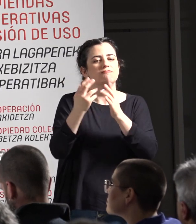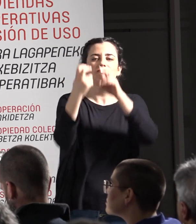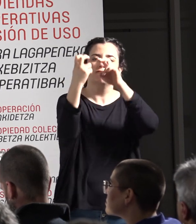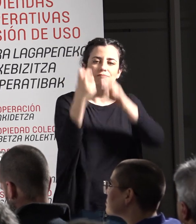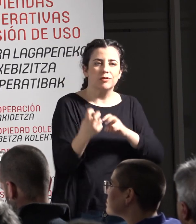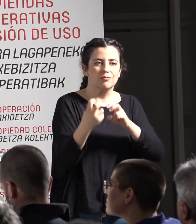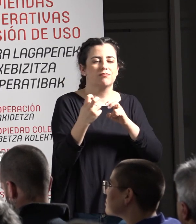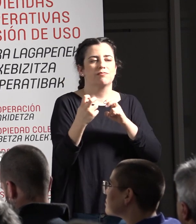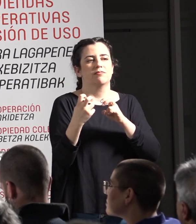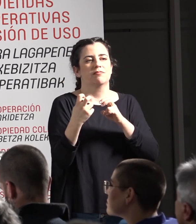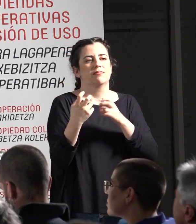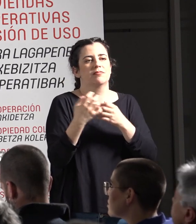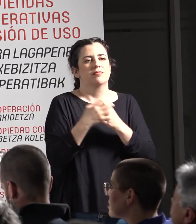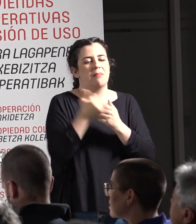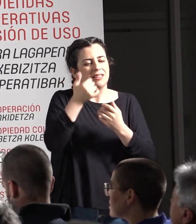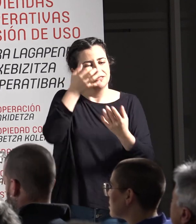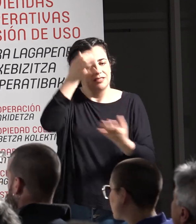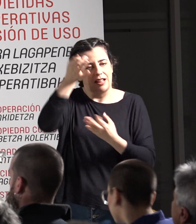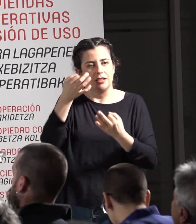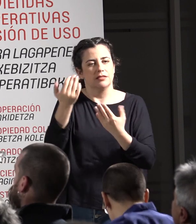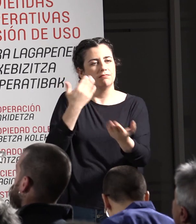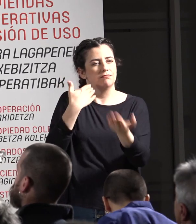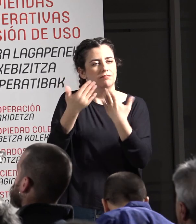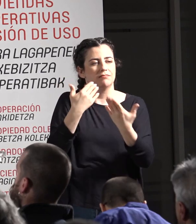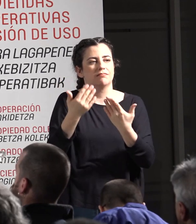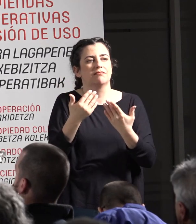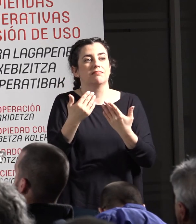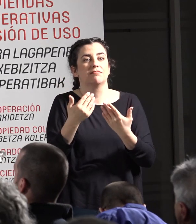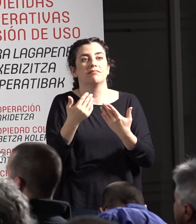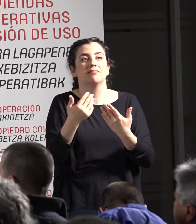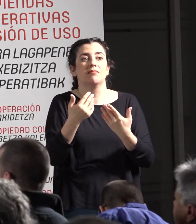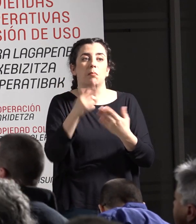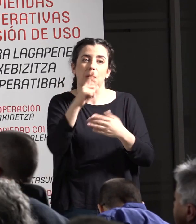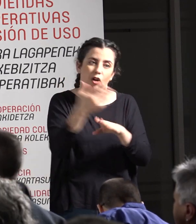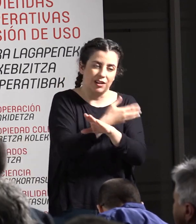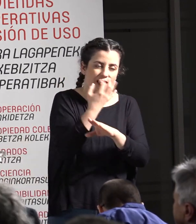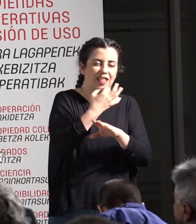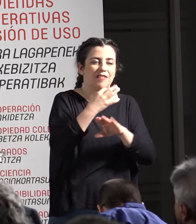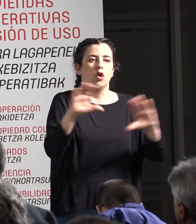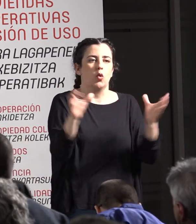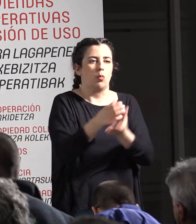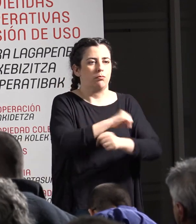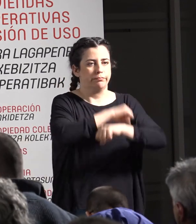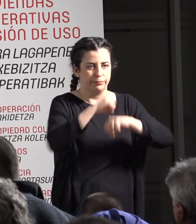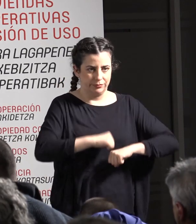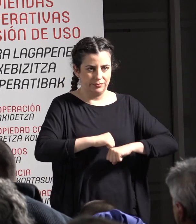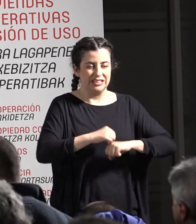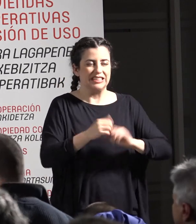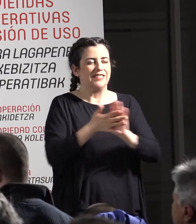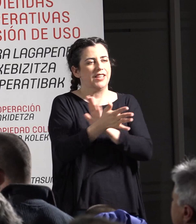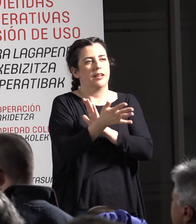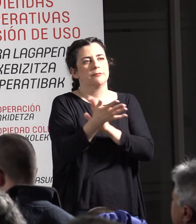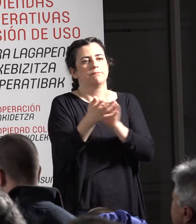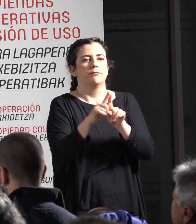sentarnos y hablar de cosas más concretas? Tiene que estar el grupo consolidado. ¿Qué significa grupo consolidado? Significa que